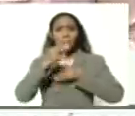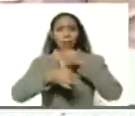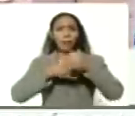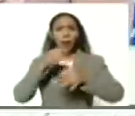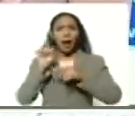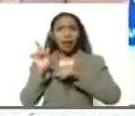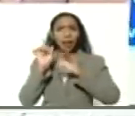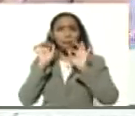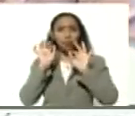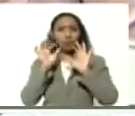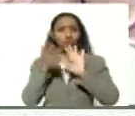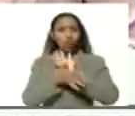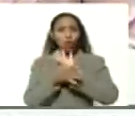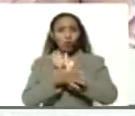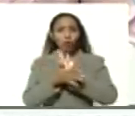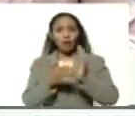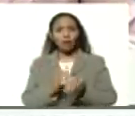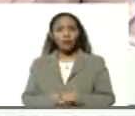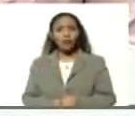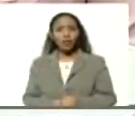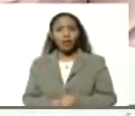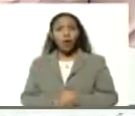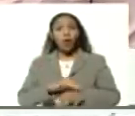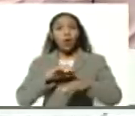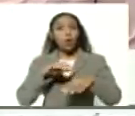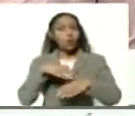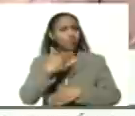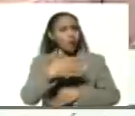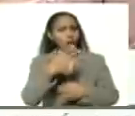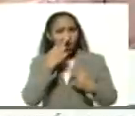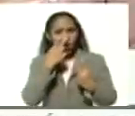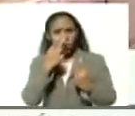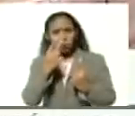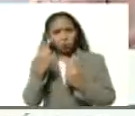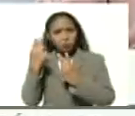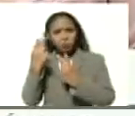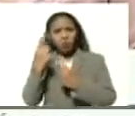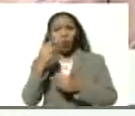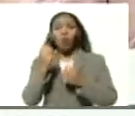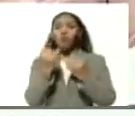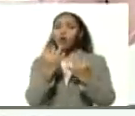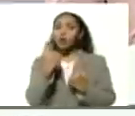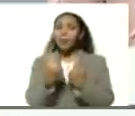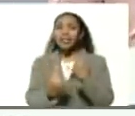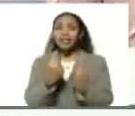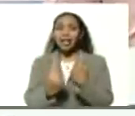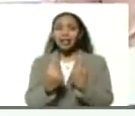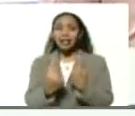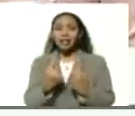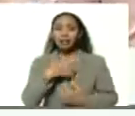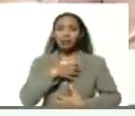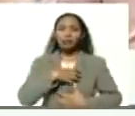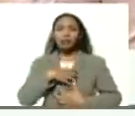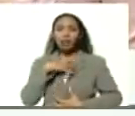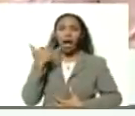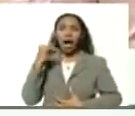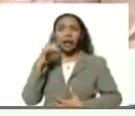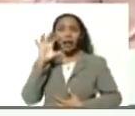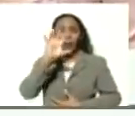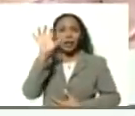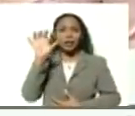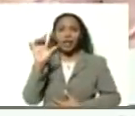punto. Cuando vemos cuántos pacientes asintomáticos hay en el país, sin